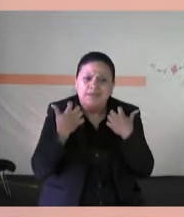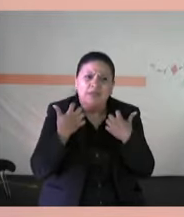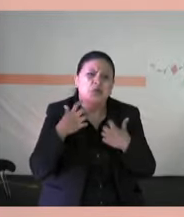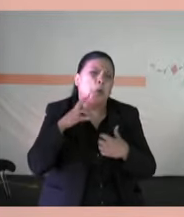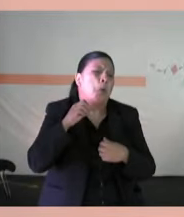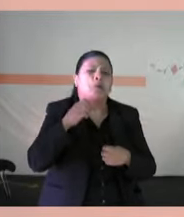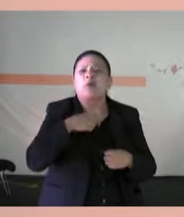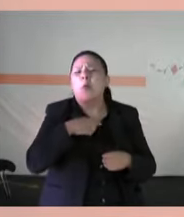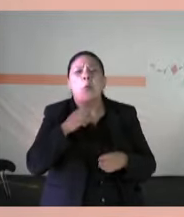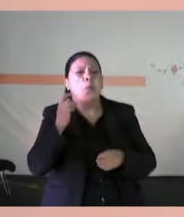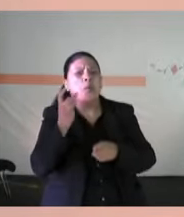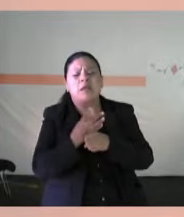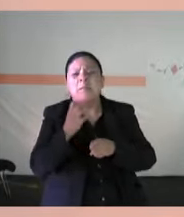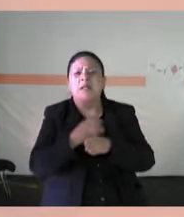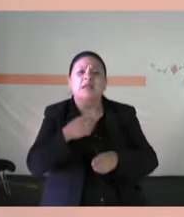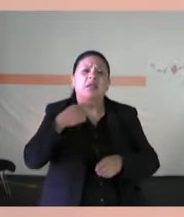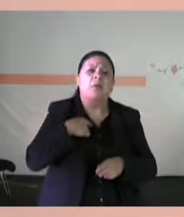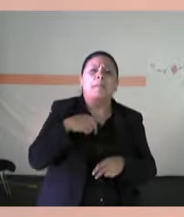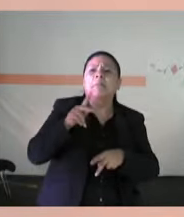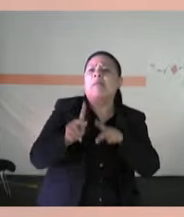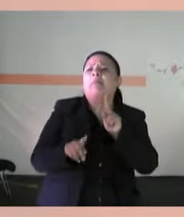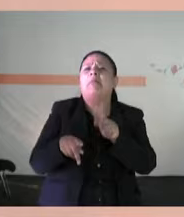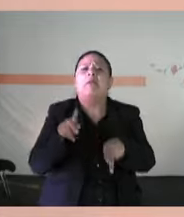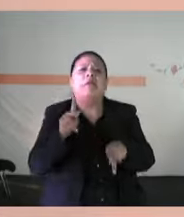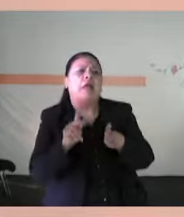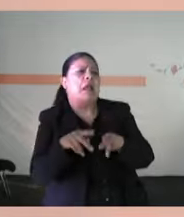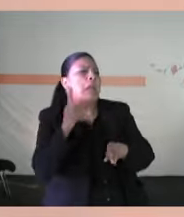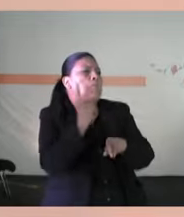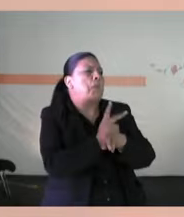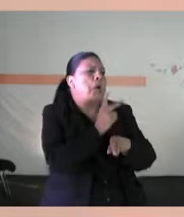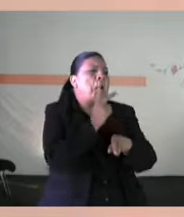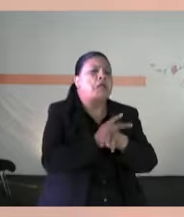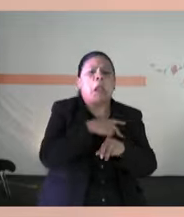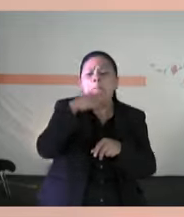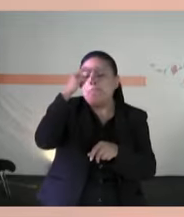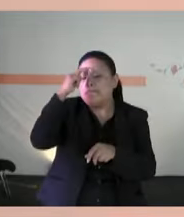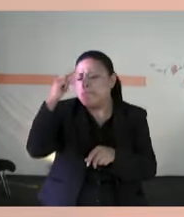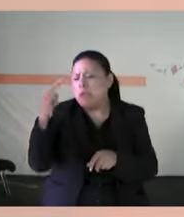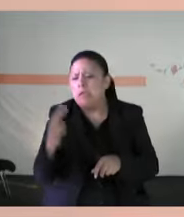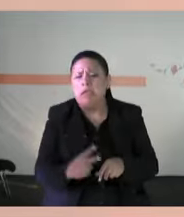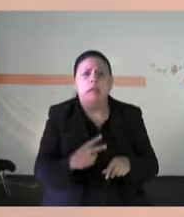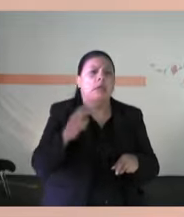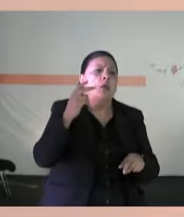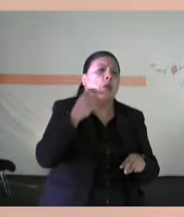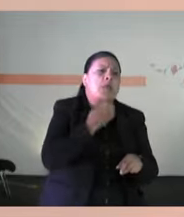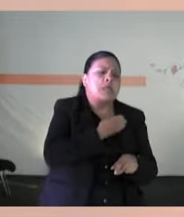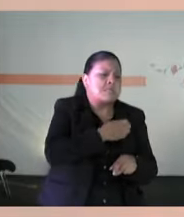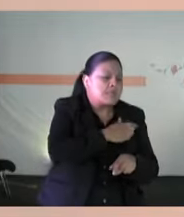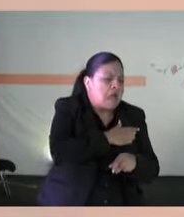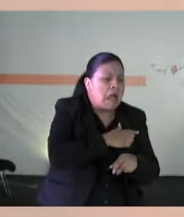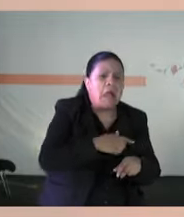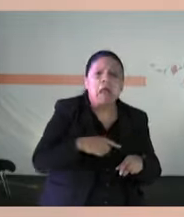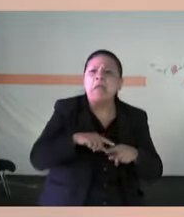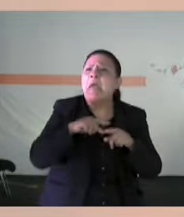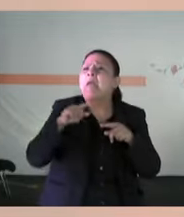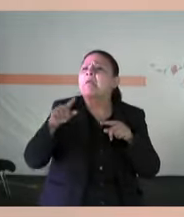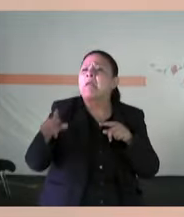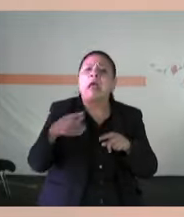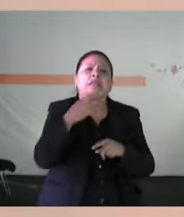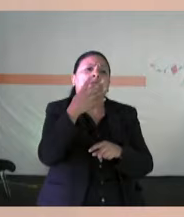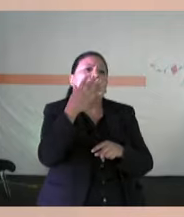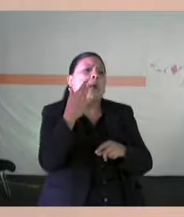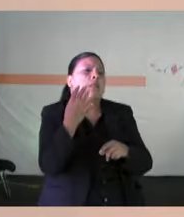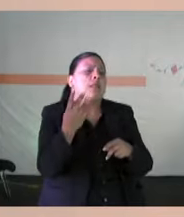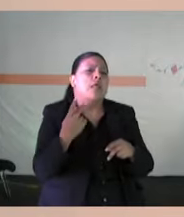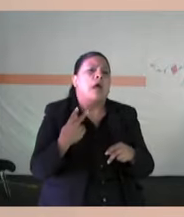lo que pasa en México, qué horrible lo que pasa en España. Han asesinado a 50 mujeres en España, el país